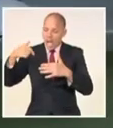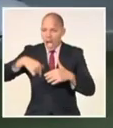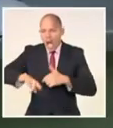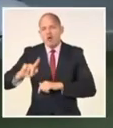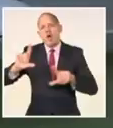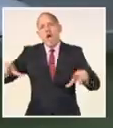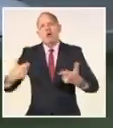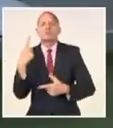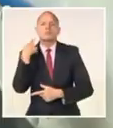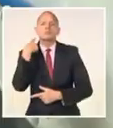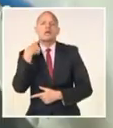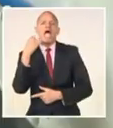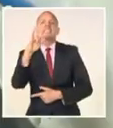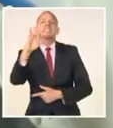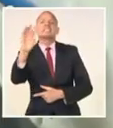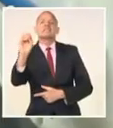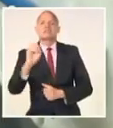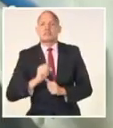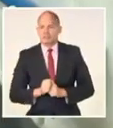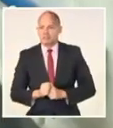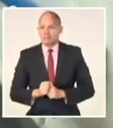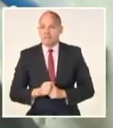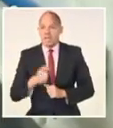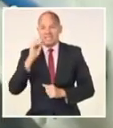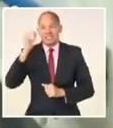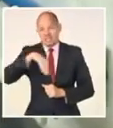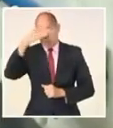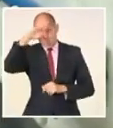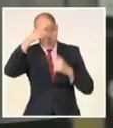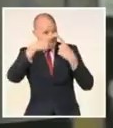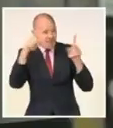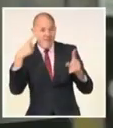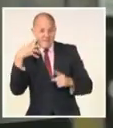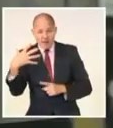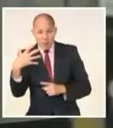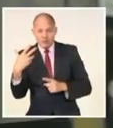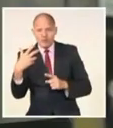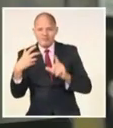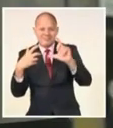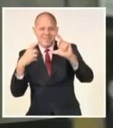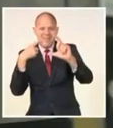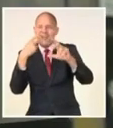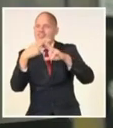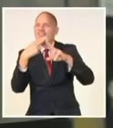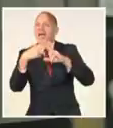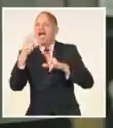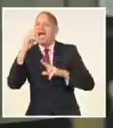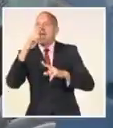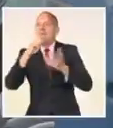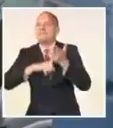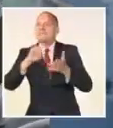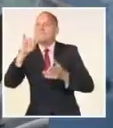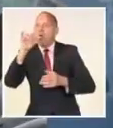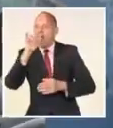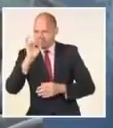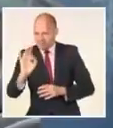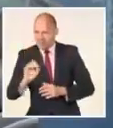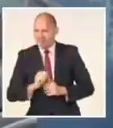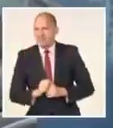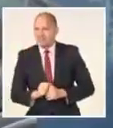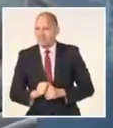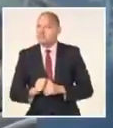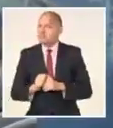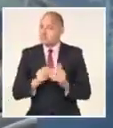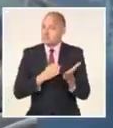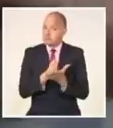Input están en el hogar cubano. Empresa estatal socialista con visión de desarrollo energético. Sus líneas